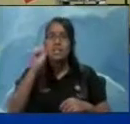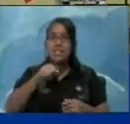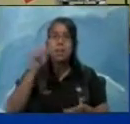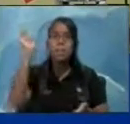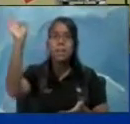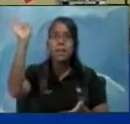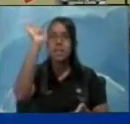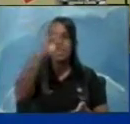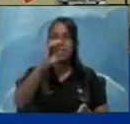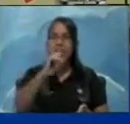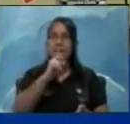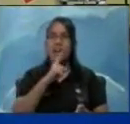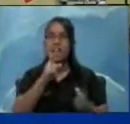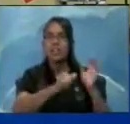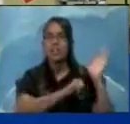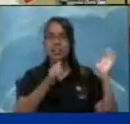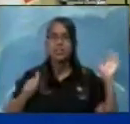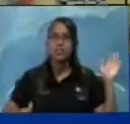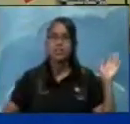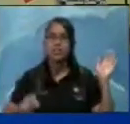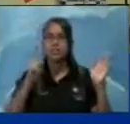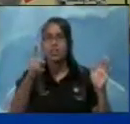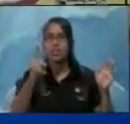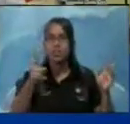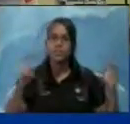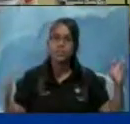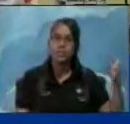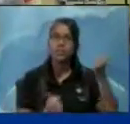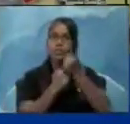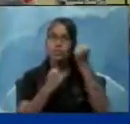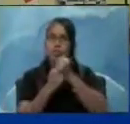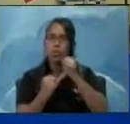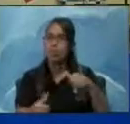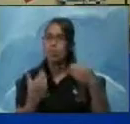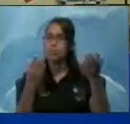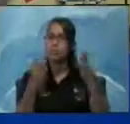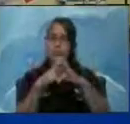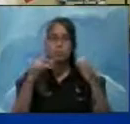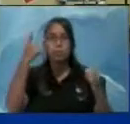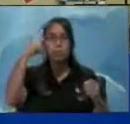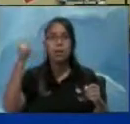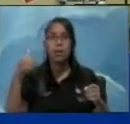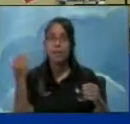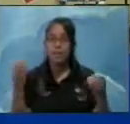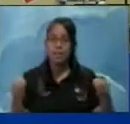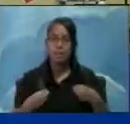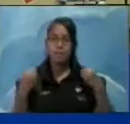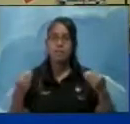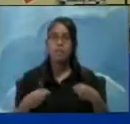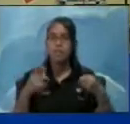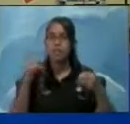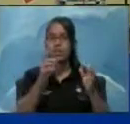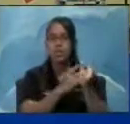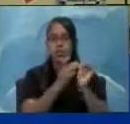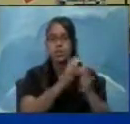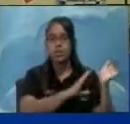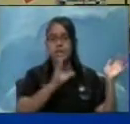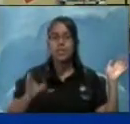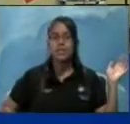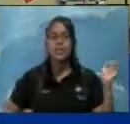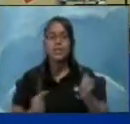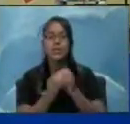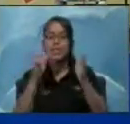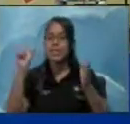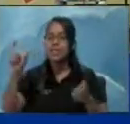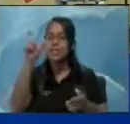evangelio el señor te sustentará para que vivas del Evangelio sin necesidad de